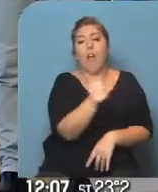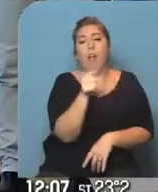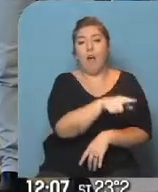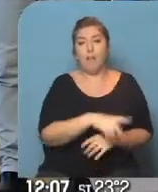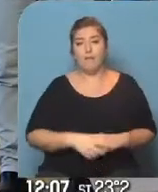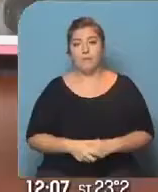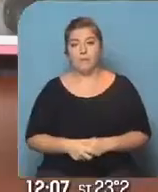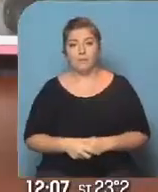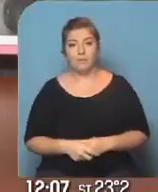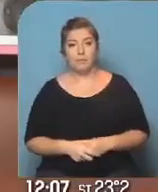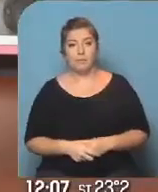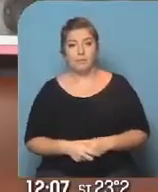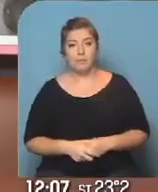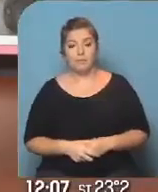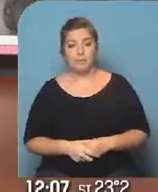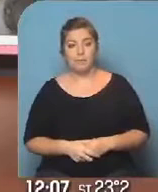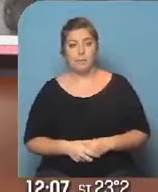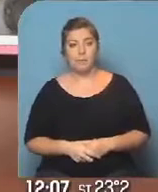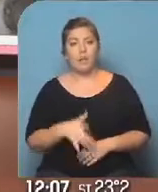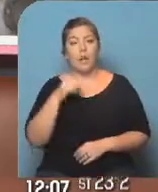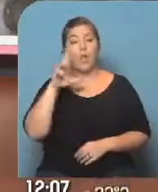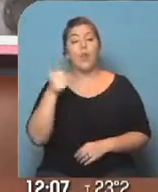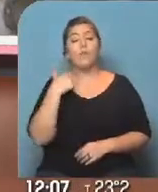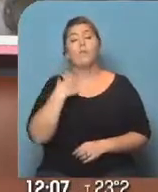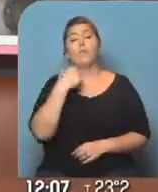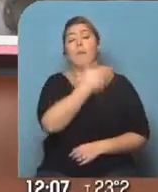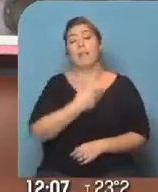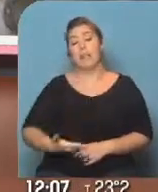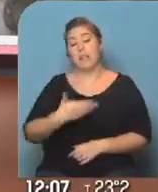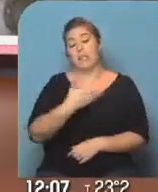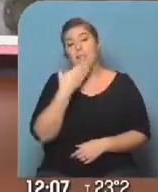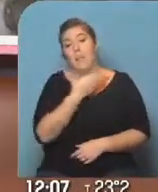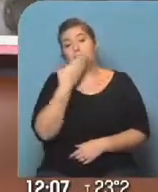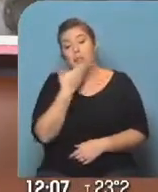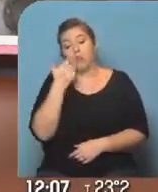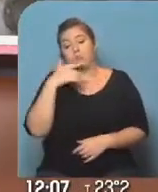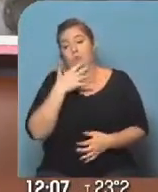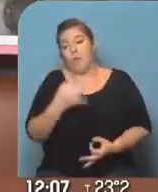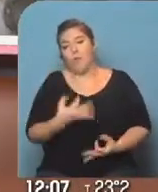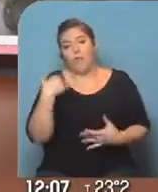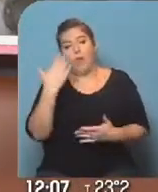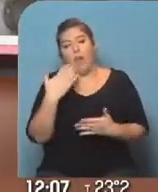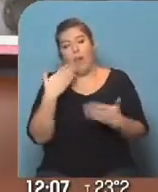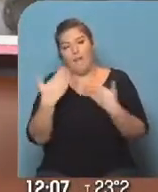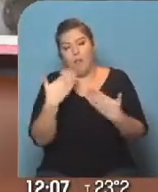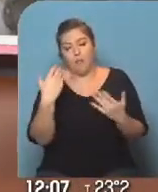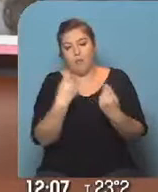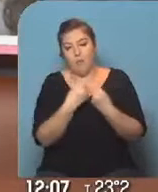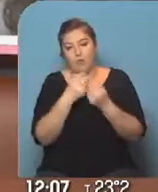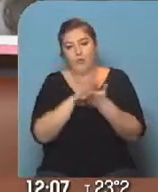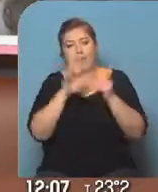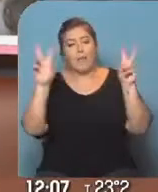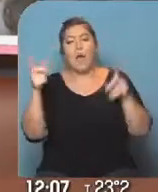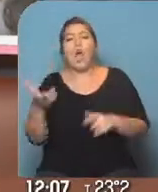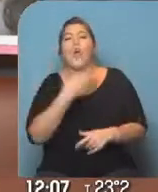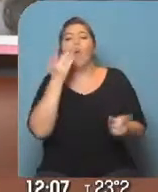Argentinas. A ver, Laura, después de estas declaraciones del presidente, se va a hablar mucho durante el día de hoy. Hay que ser claros, no habló de una